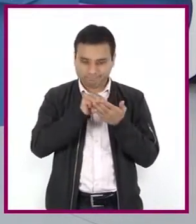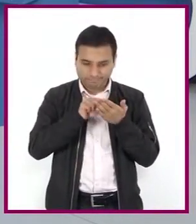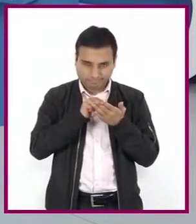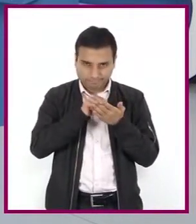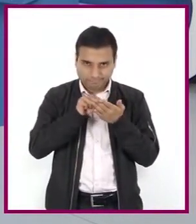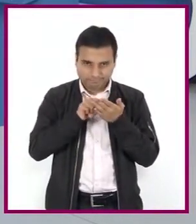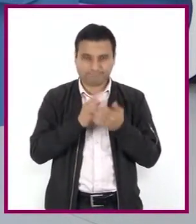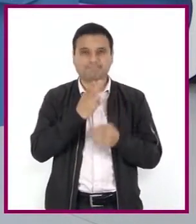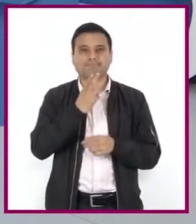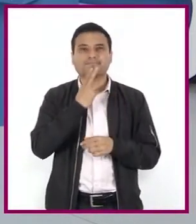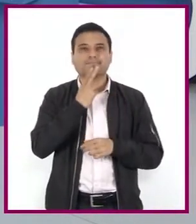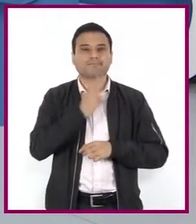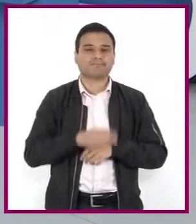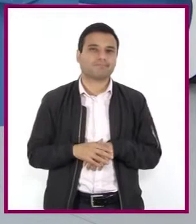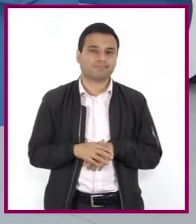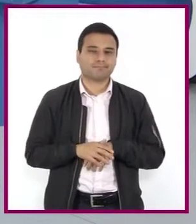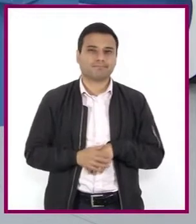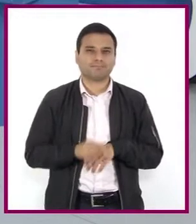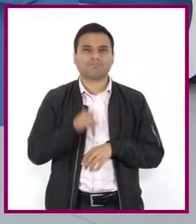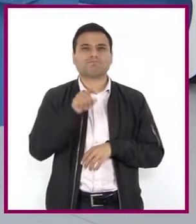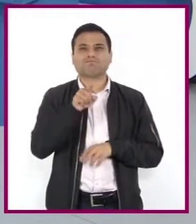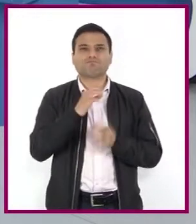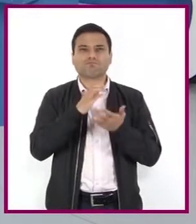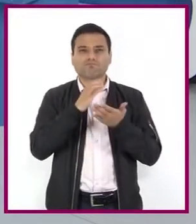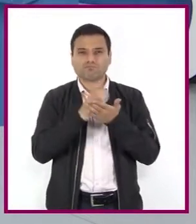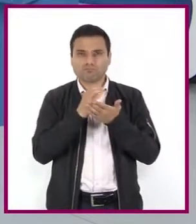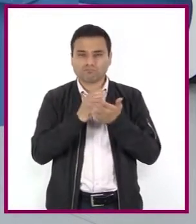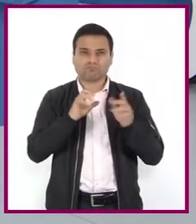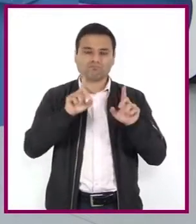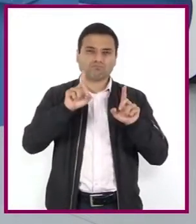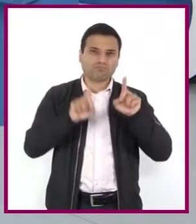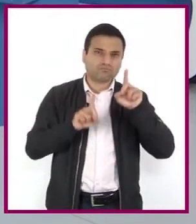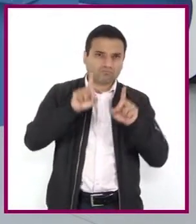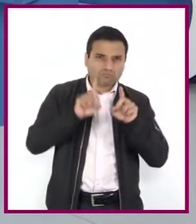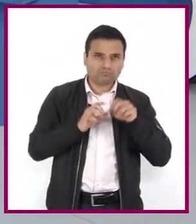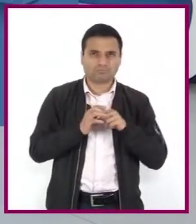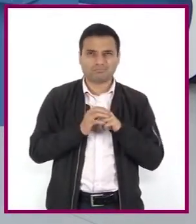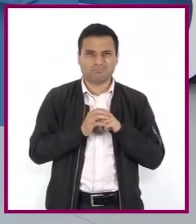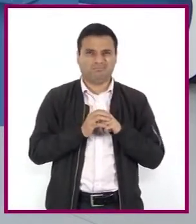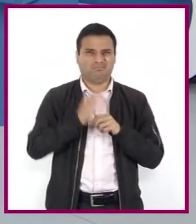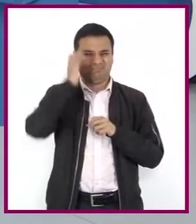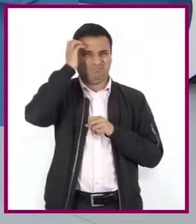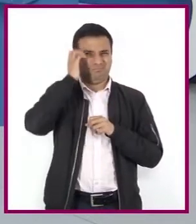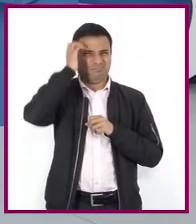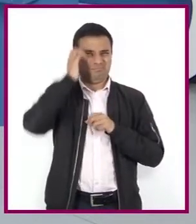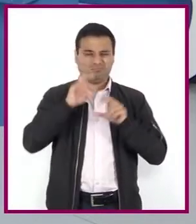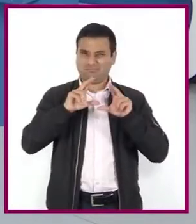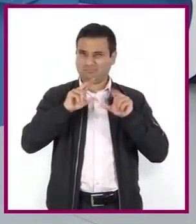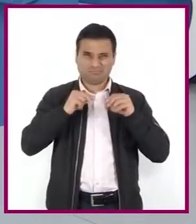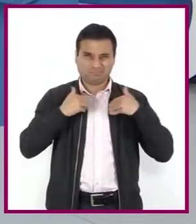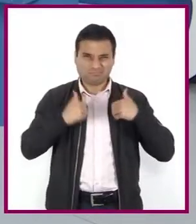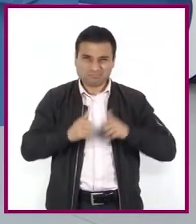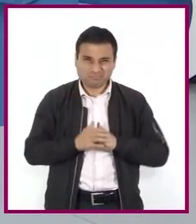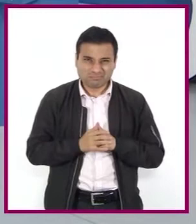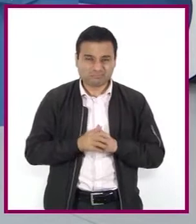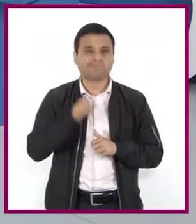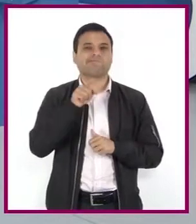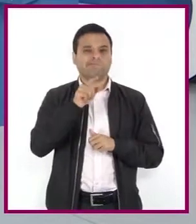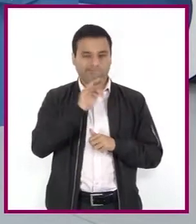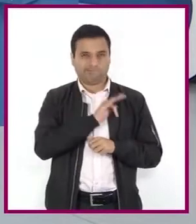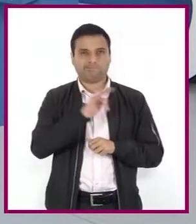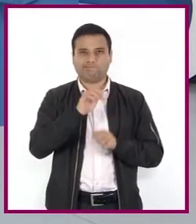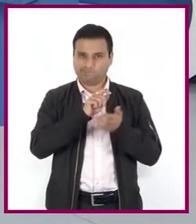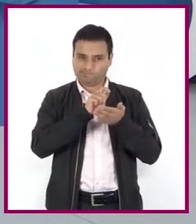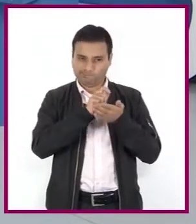regleta. Registren en sus cuadernos las dudas, inquietudes o dificultades que surjan al resolver los planteamientos de